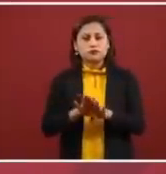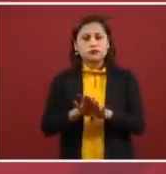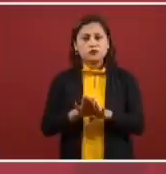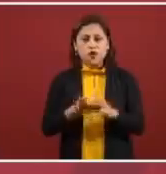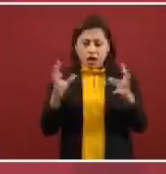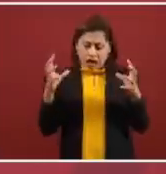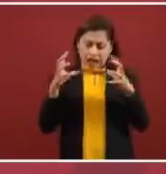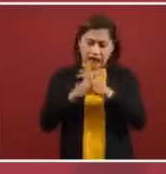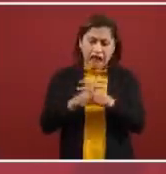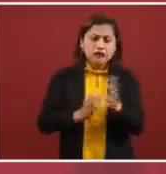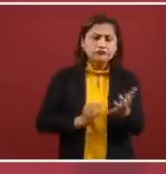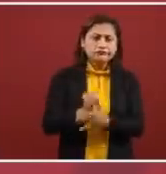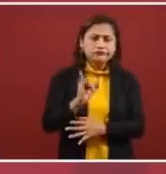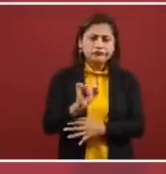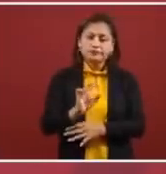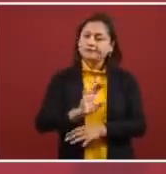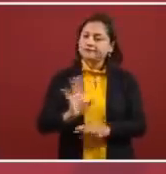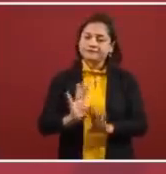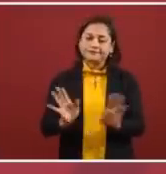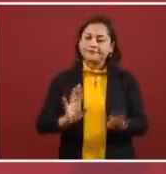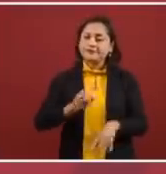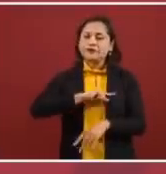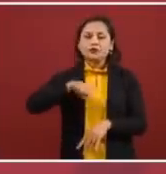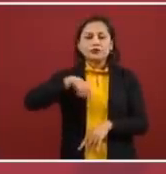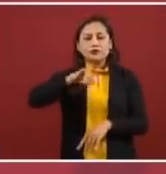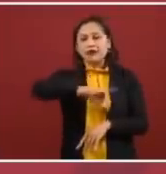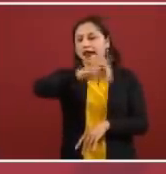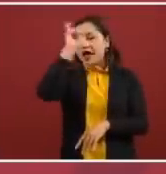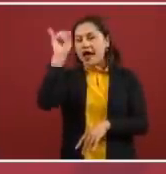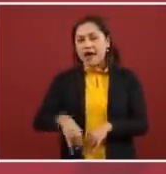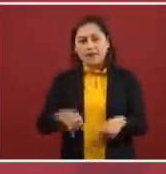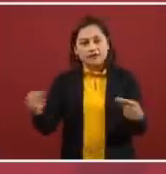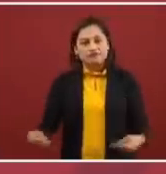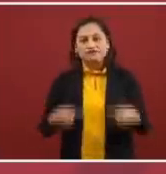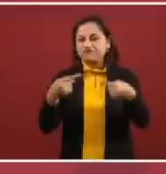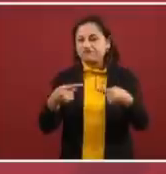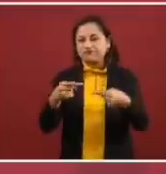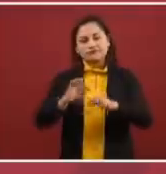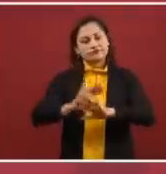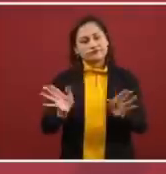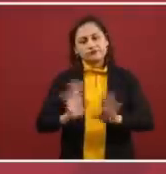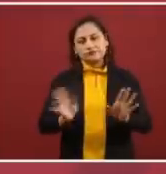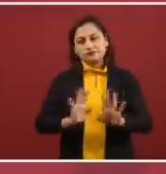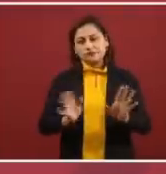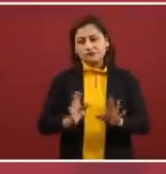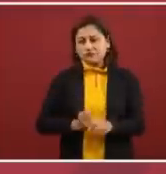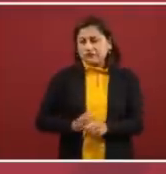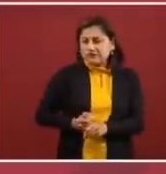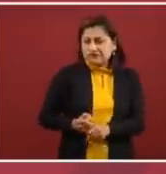guerra por la confrontación por el uso de la fuerza